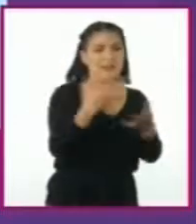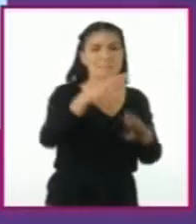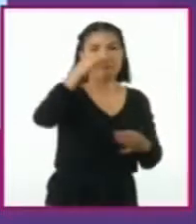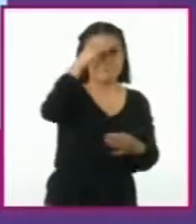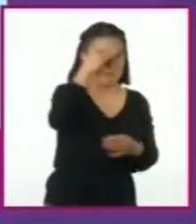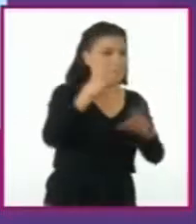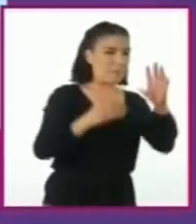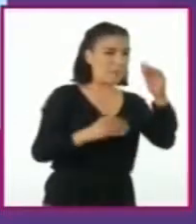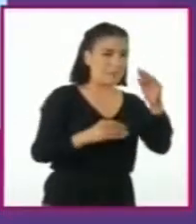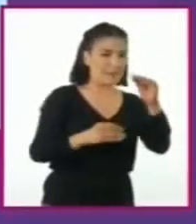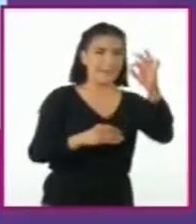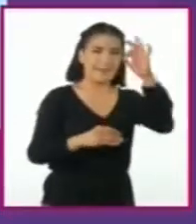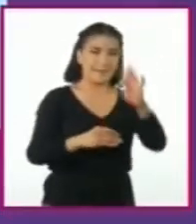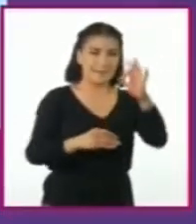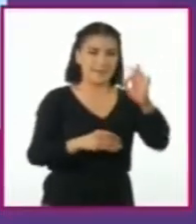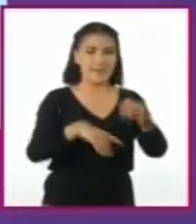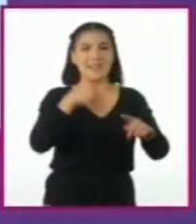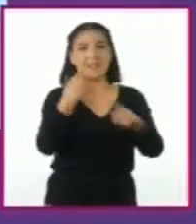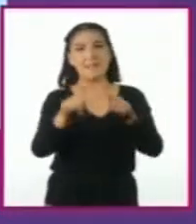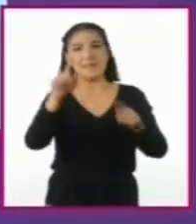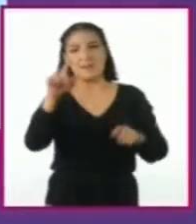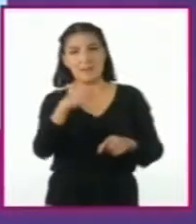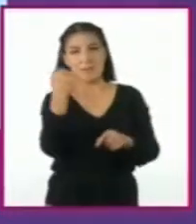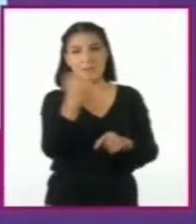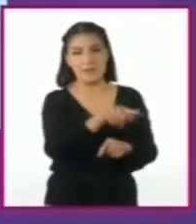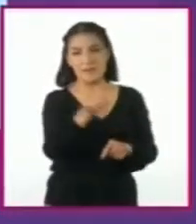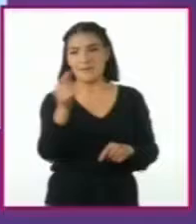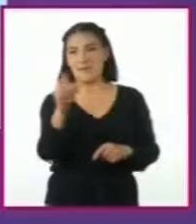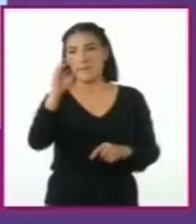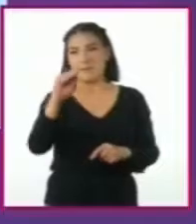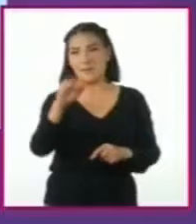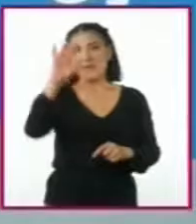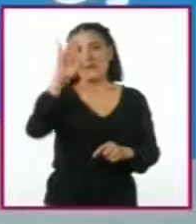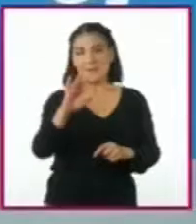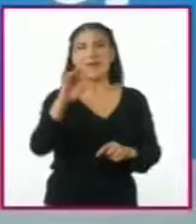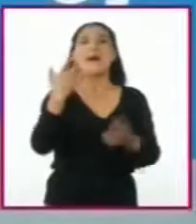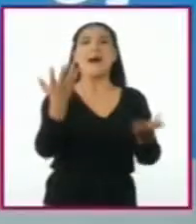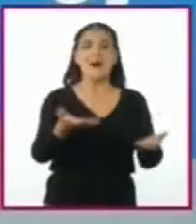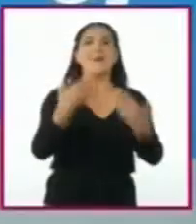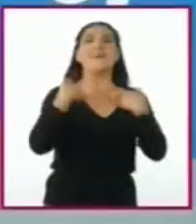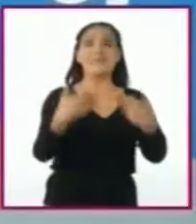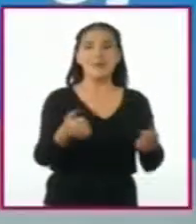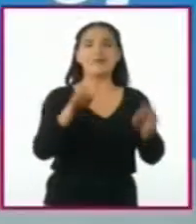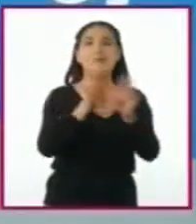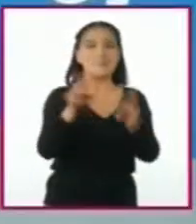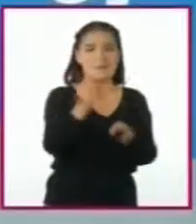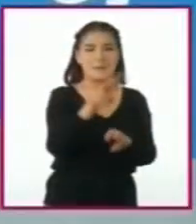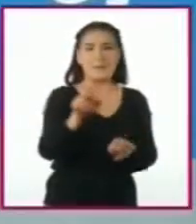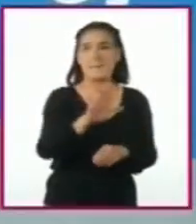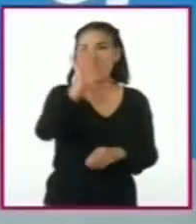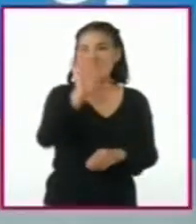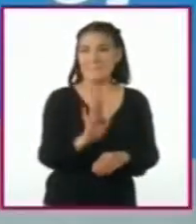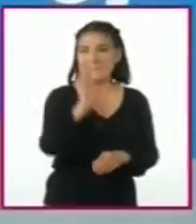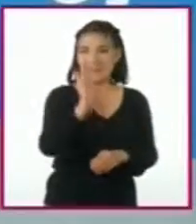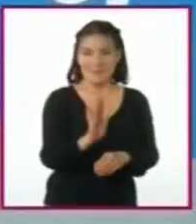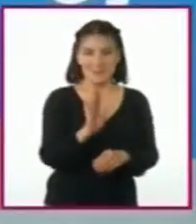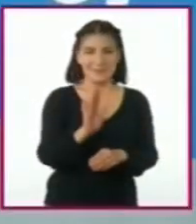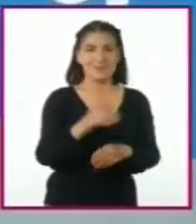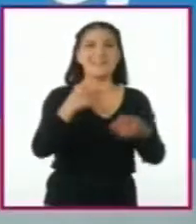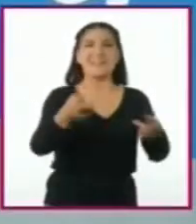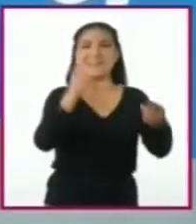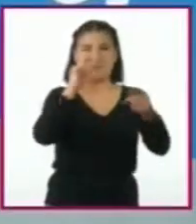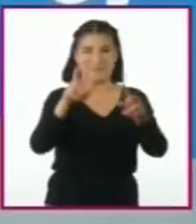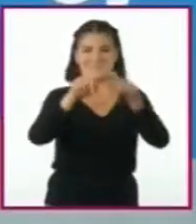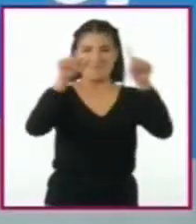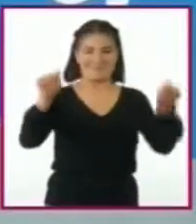que debería existir una condición de semejanza en las figuras. Sin embargo, como vimos en la tabla, en el